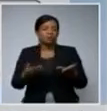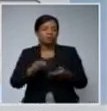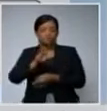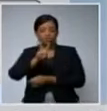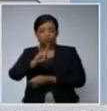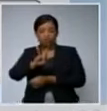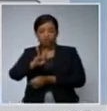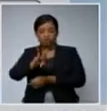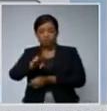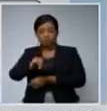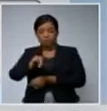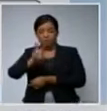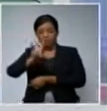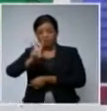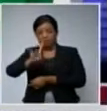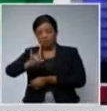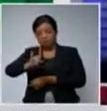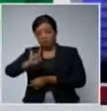2,39%.